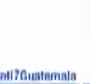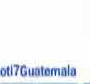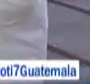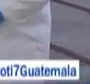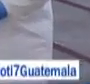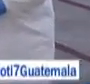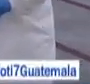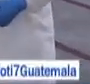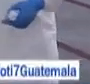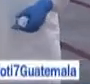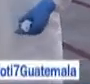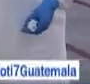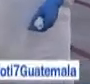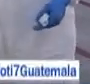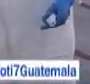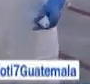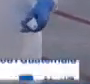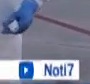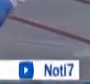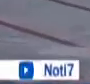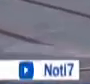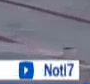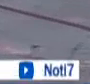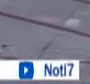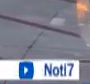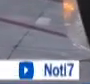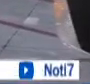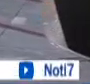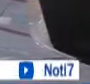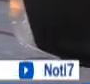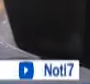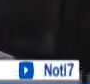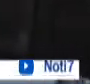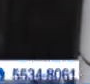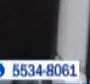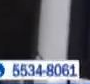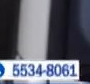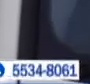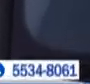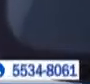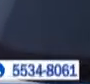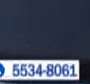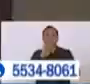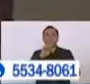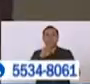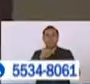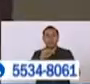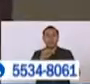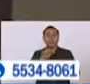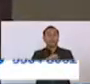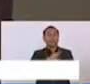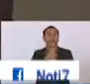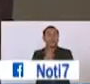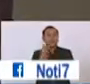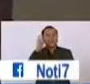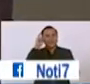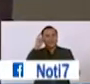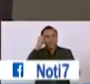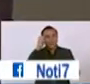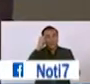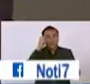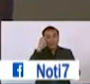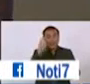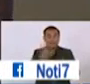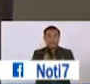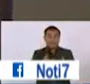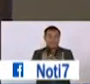del COVID-19, tenía niveles similares de viabilidad fuera del cuerpo a su predecesor que causó el